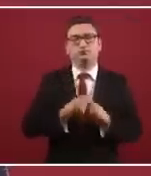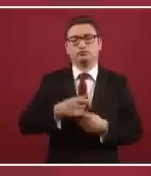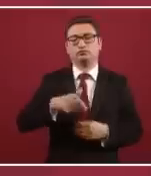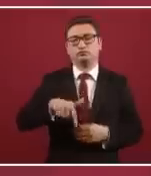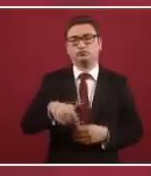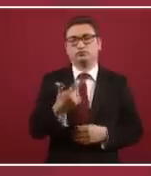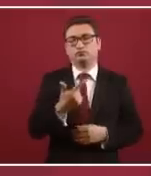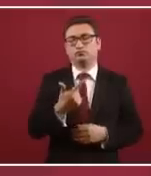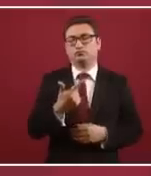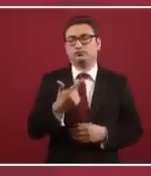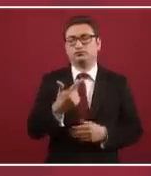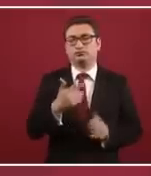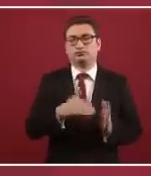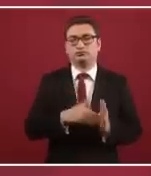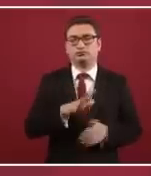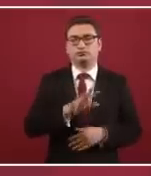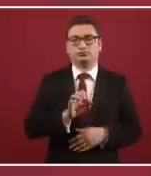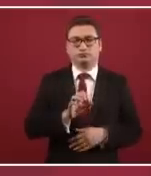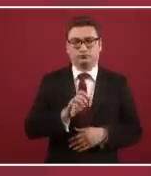12,500 millones.